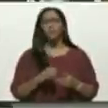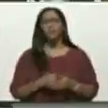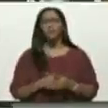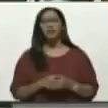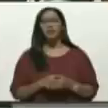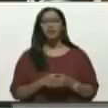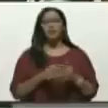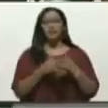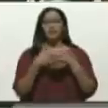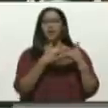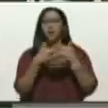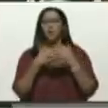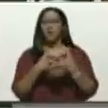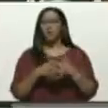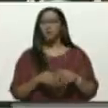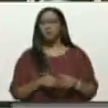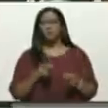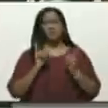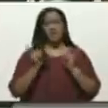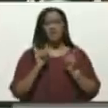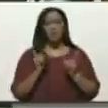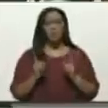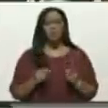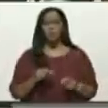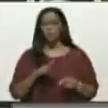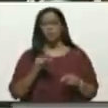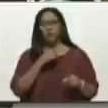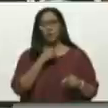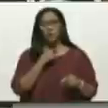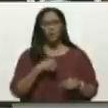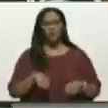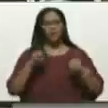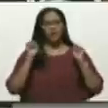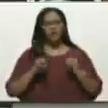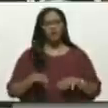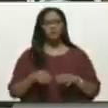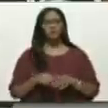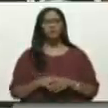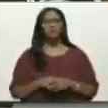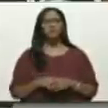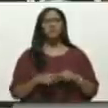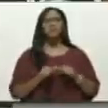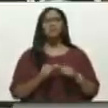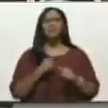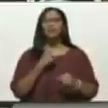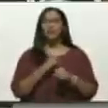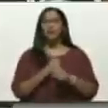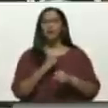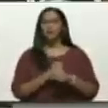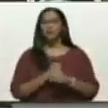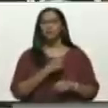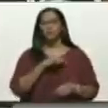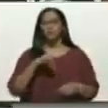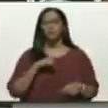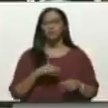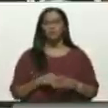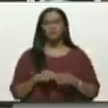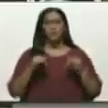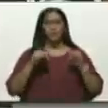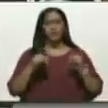retiran. Hay otros que no caen al chantaje y siguen trabajando con nosotros. Saco esto a colación porque esta